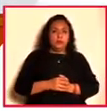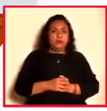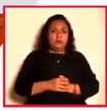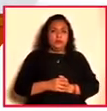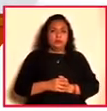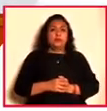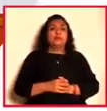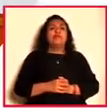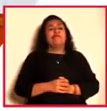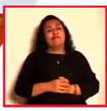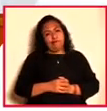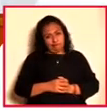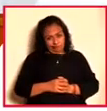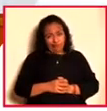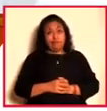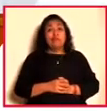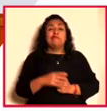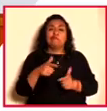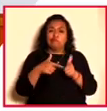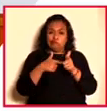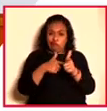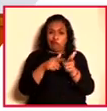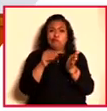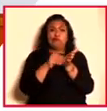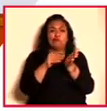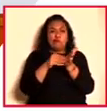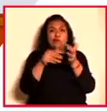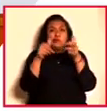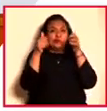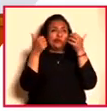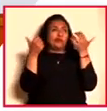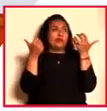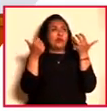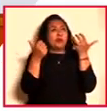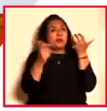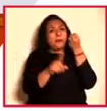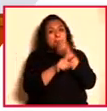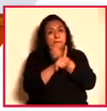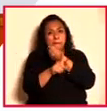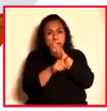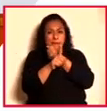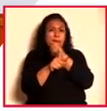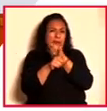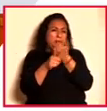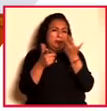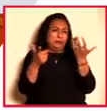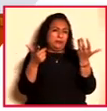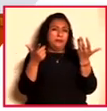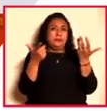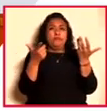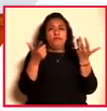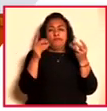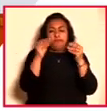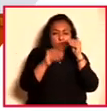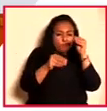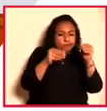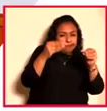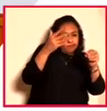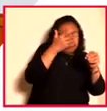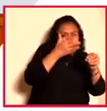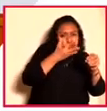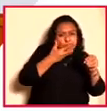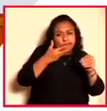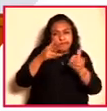Sin embargo, sigue existiendo esa tensión entre lo estético y lo